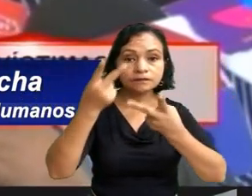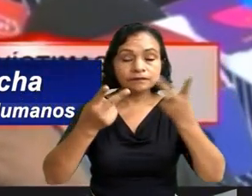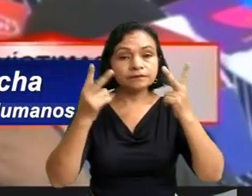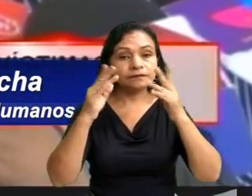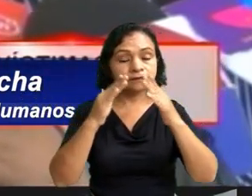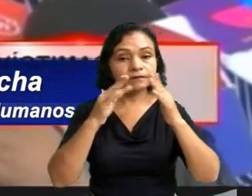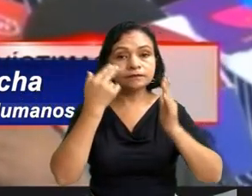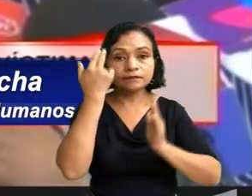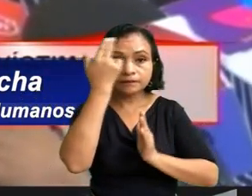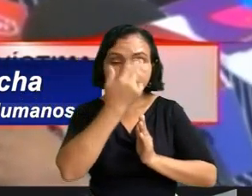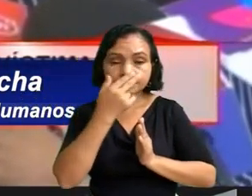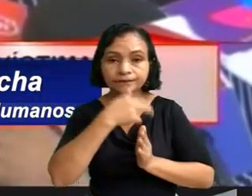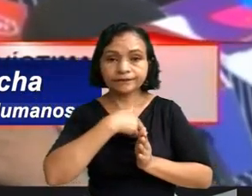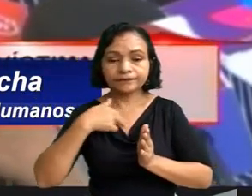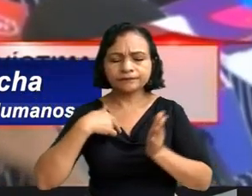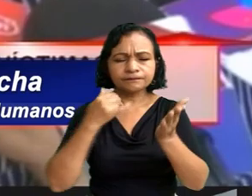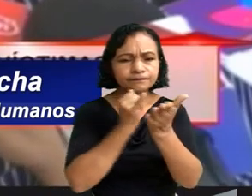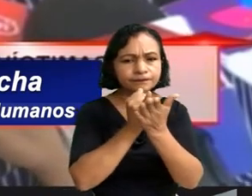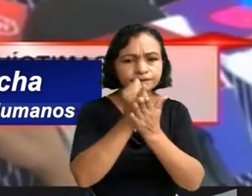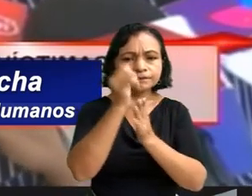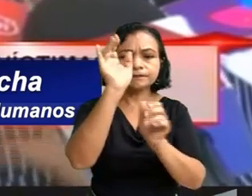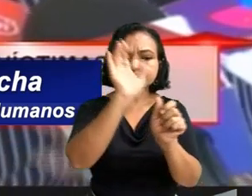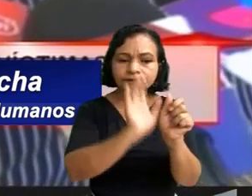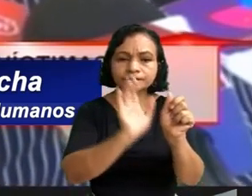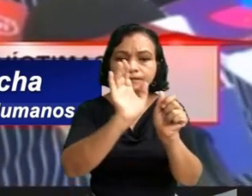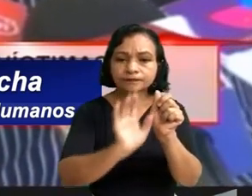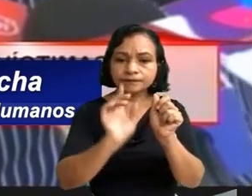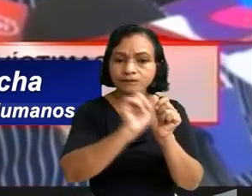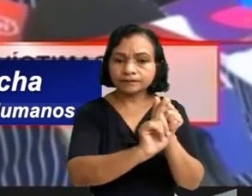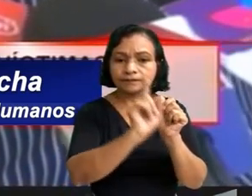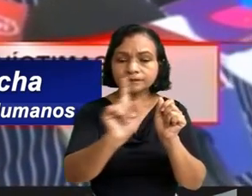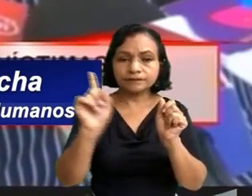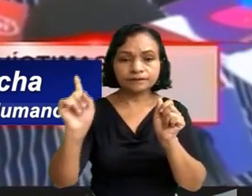tramitar e investigar cada uno de los casos